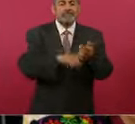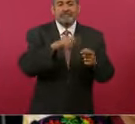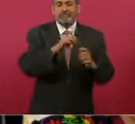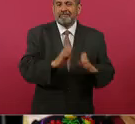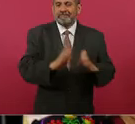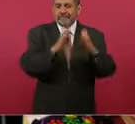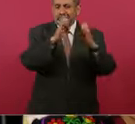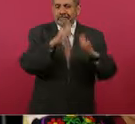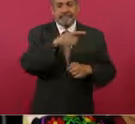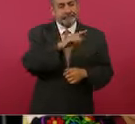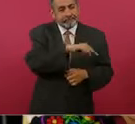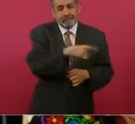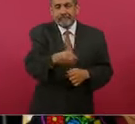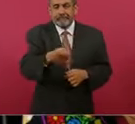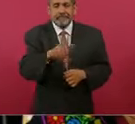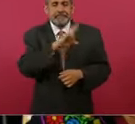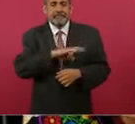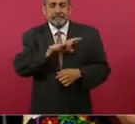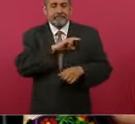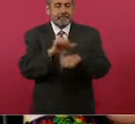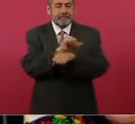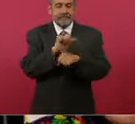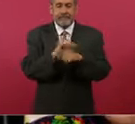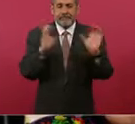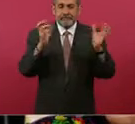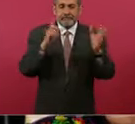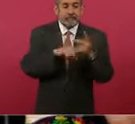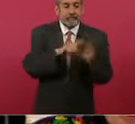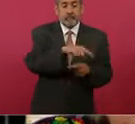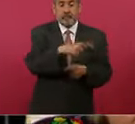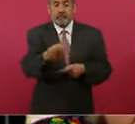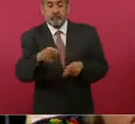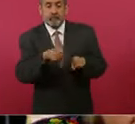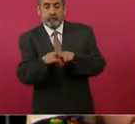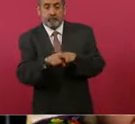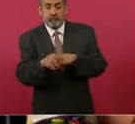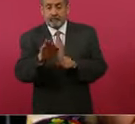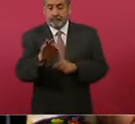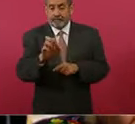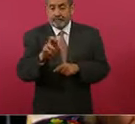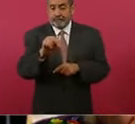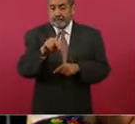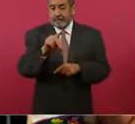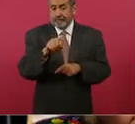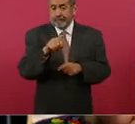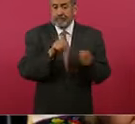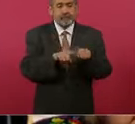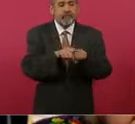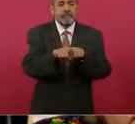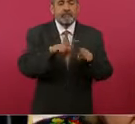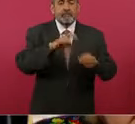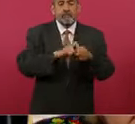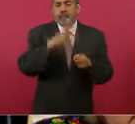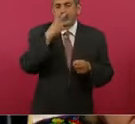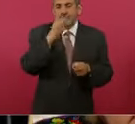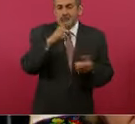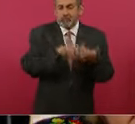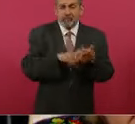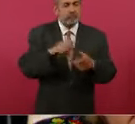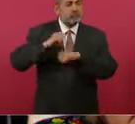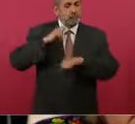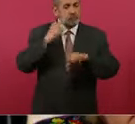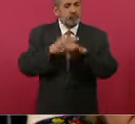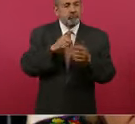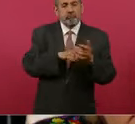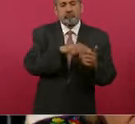de patrullas, porque al hermano de Cristian von Roerich, Fernando von Roerich, es el hermano en Coyoacán, y el contralor capitalino